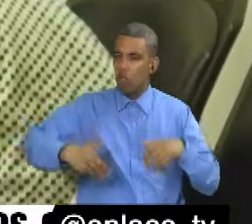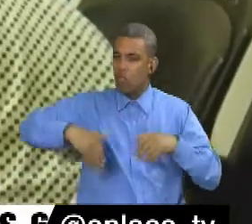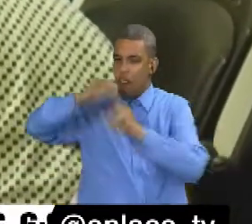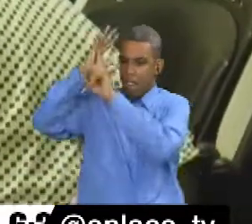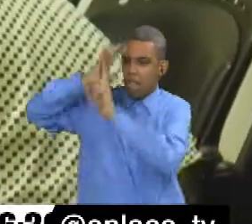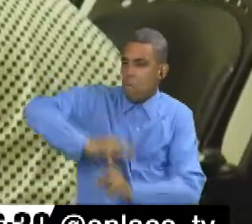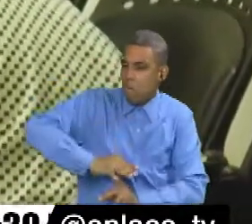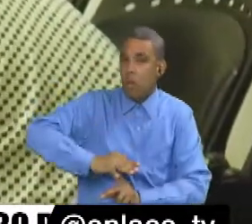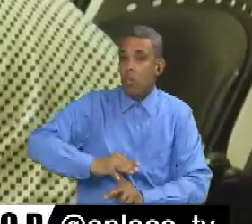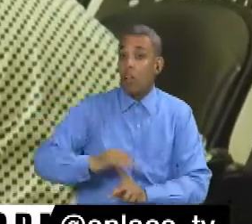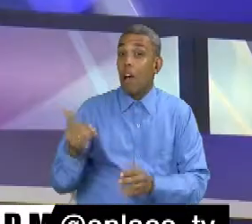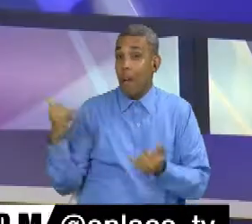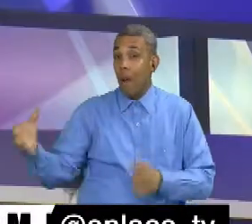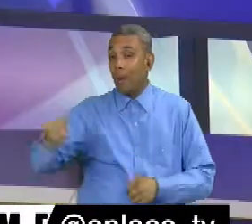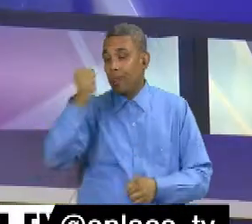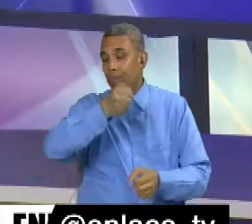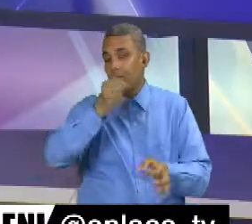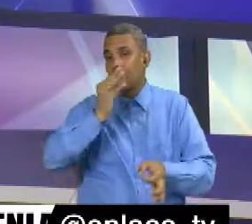sucesiva.